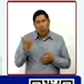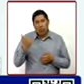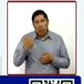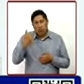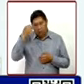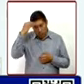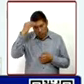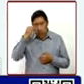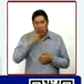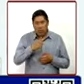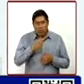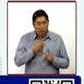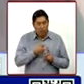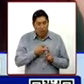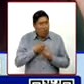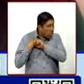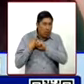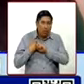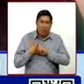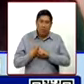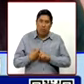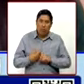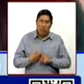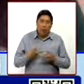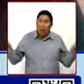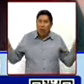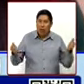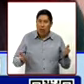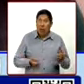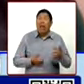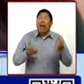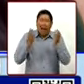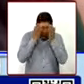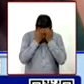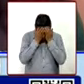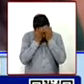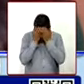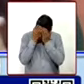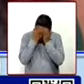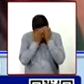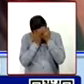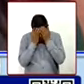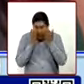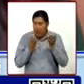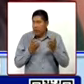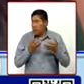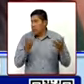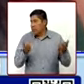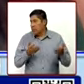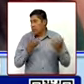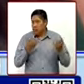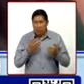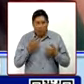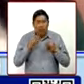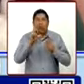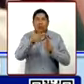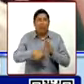o una chica que te termine en manos de un Depredador y que tengamos que ver eh Hasta